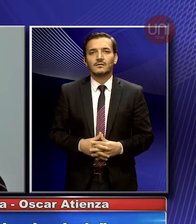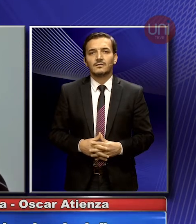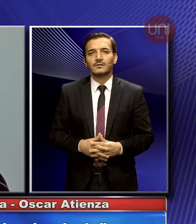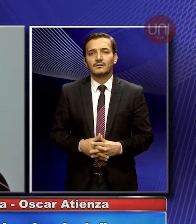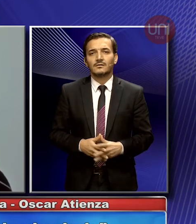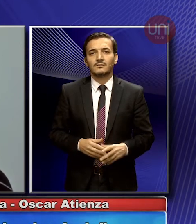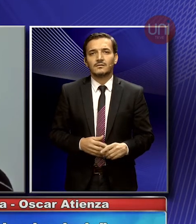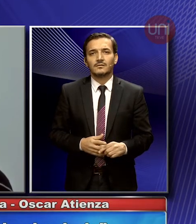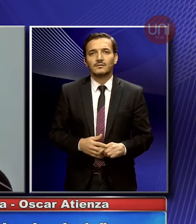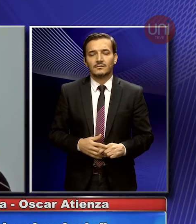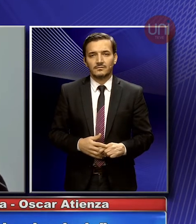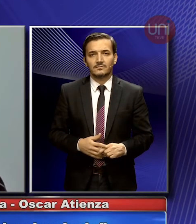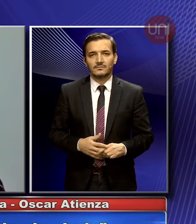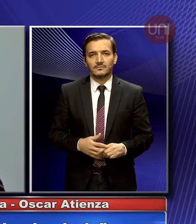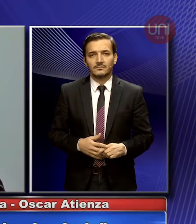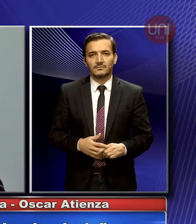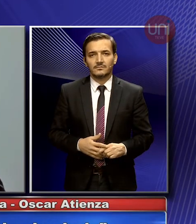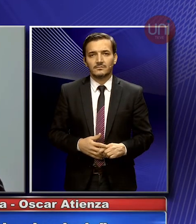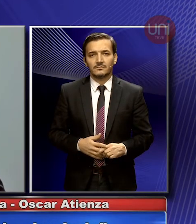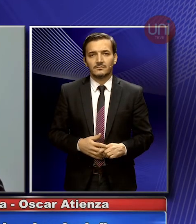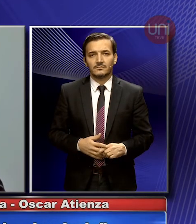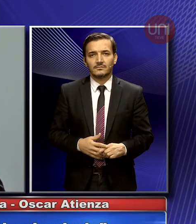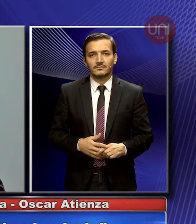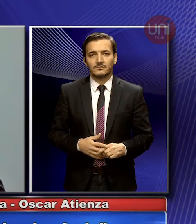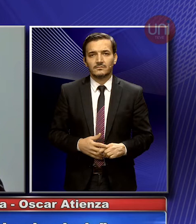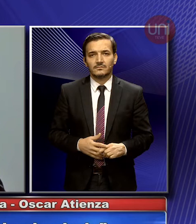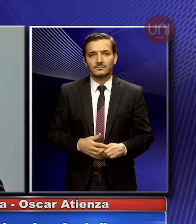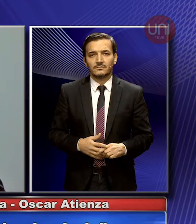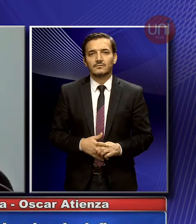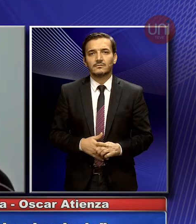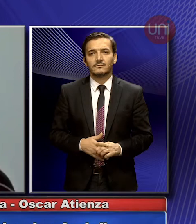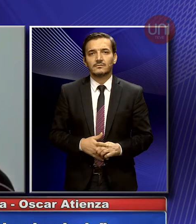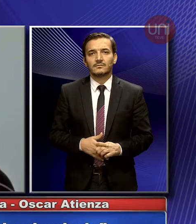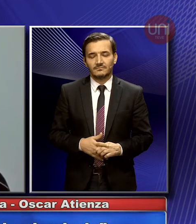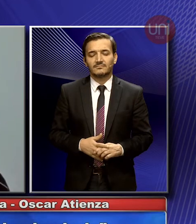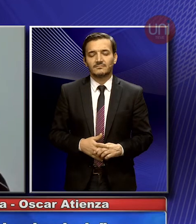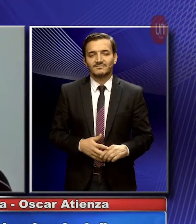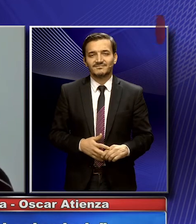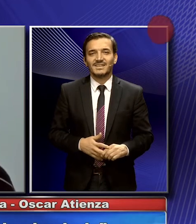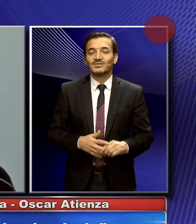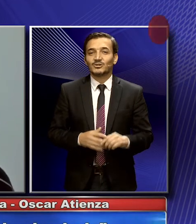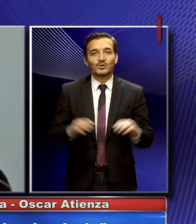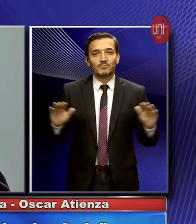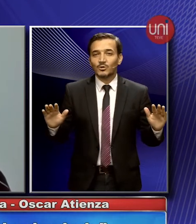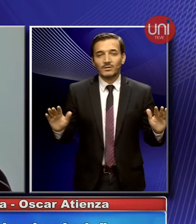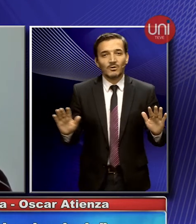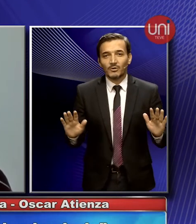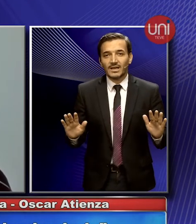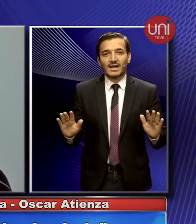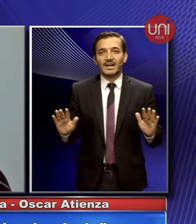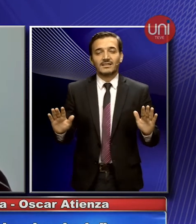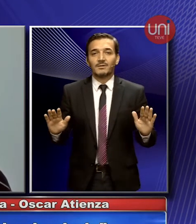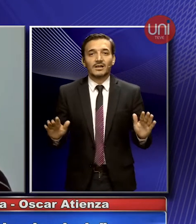no pasa nada. Lo peor que puede pasar es que le genere anticuerpo, y eso es lo mejor en esta pandemia. Doctor, por último, voy